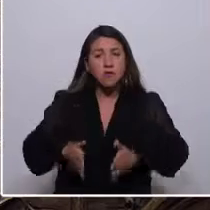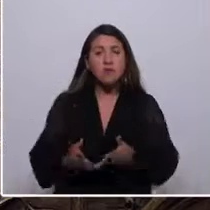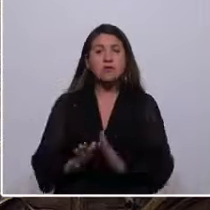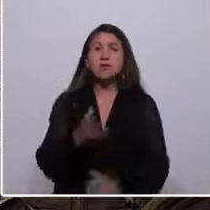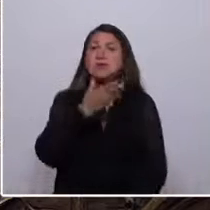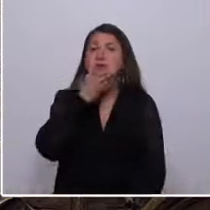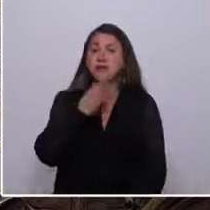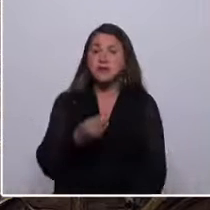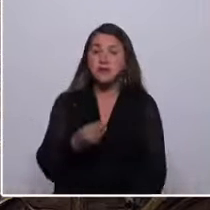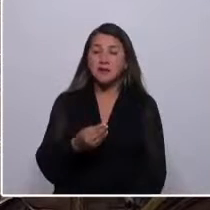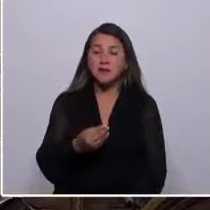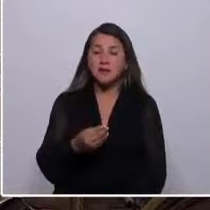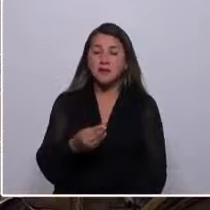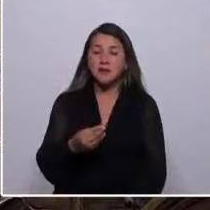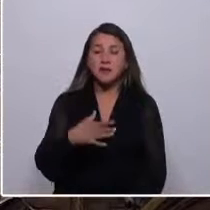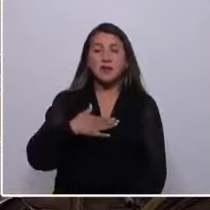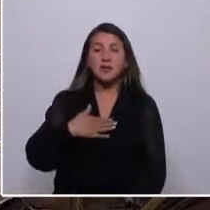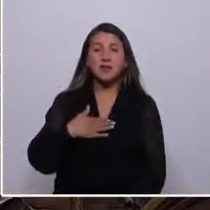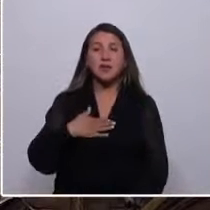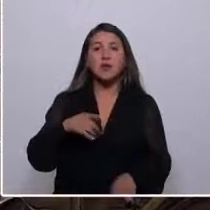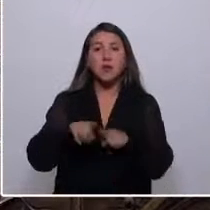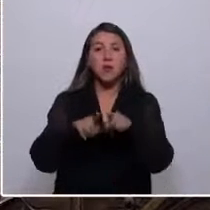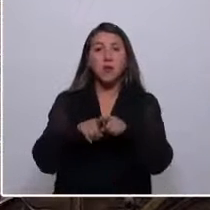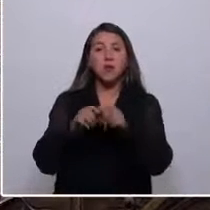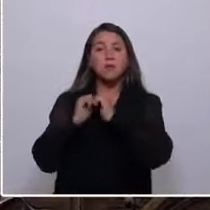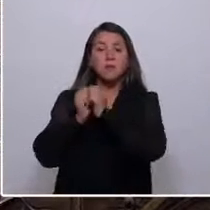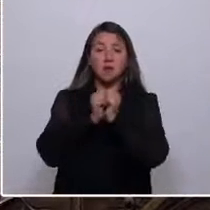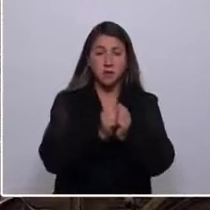rota y yo quiero que vuelen, compañero, que su